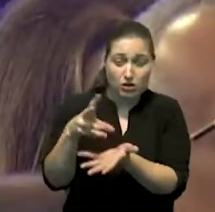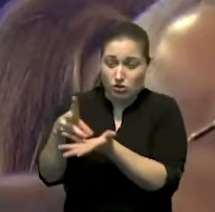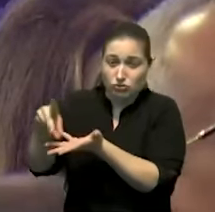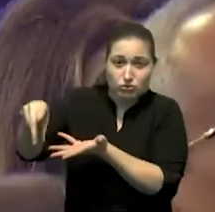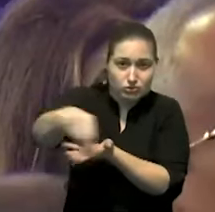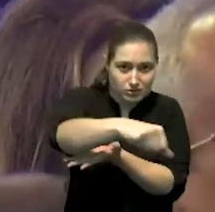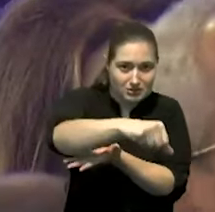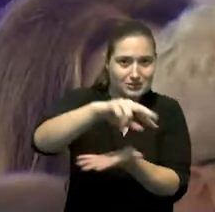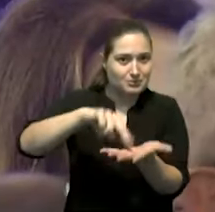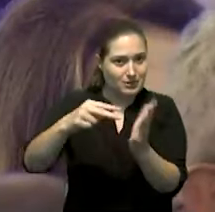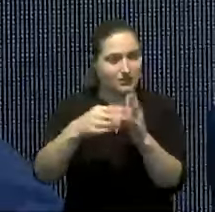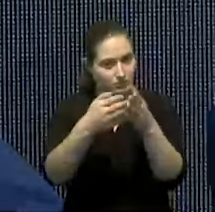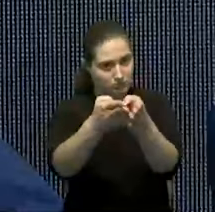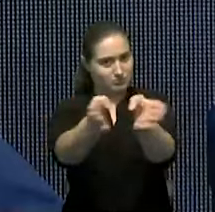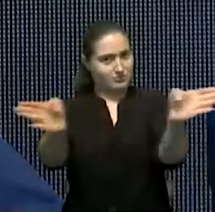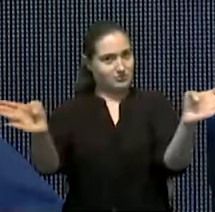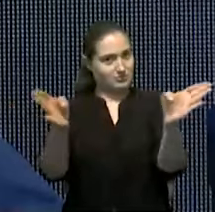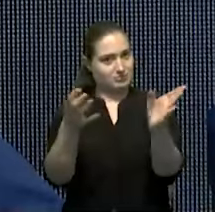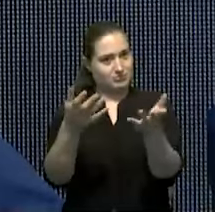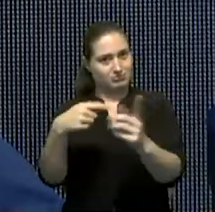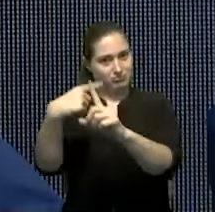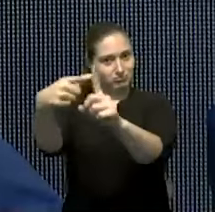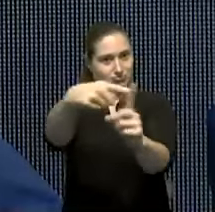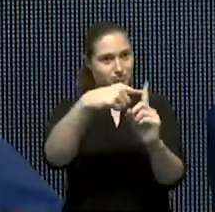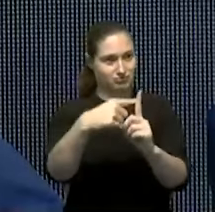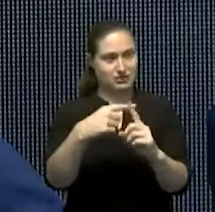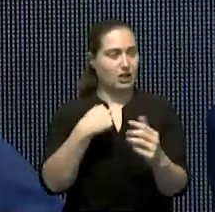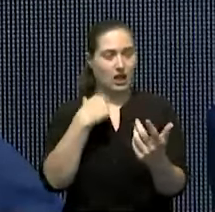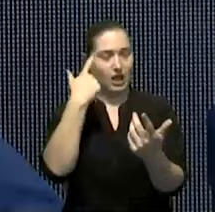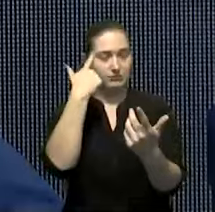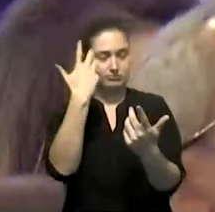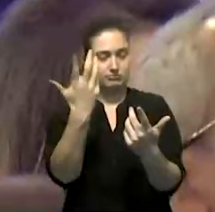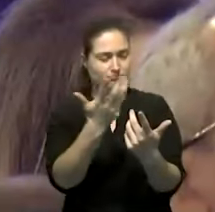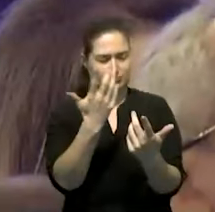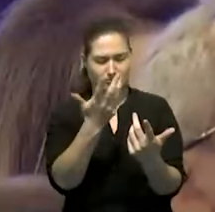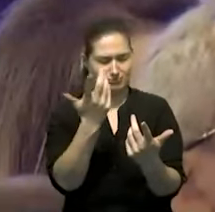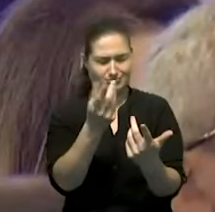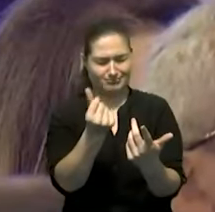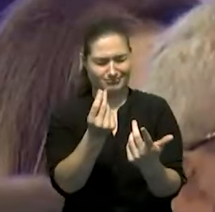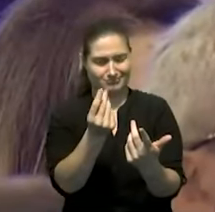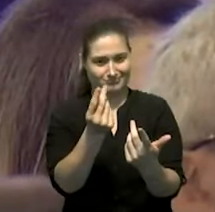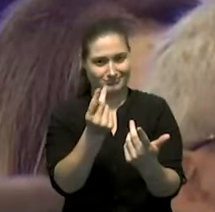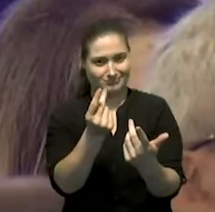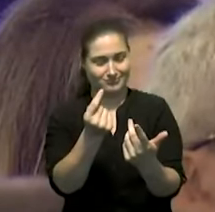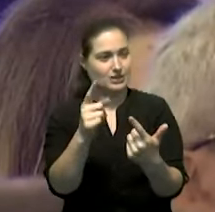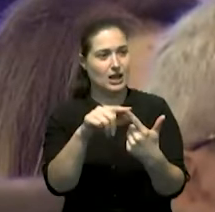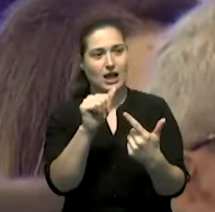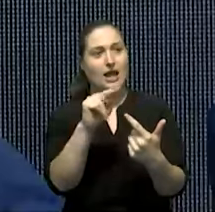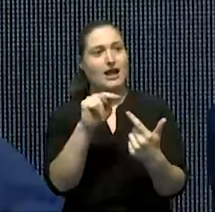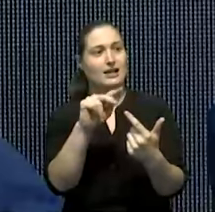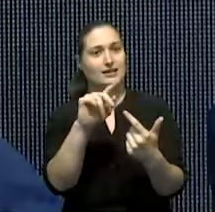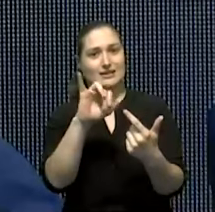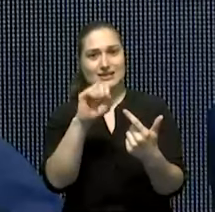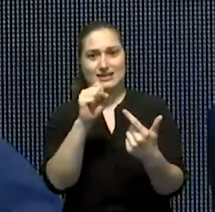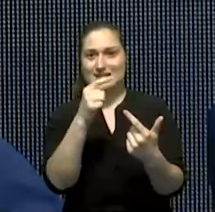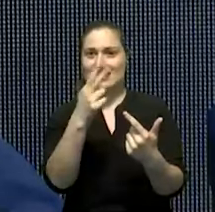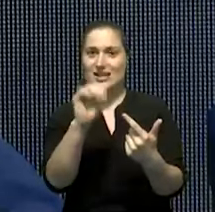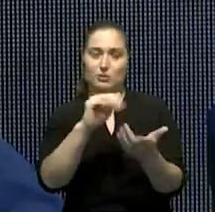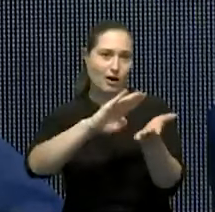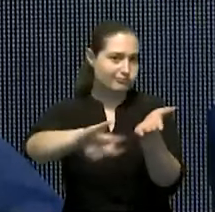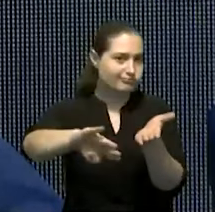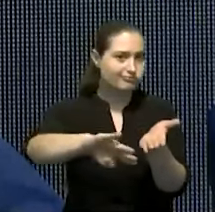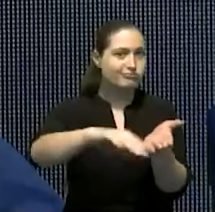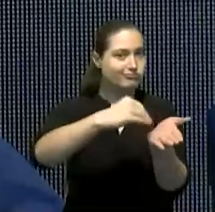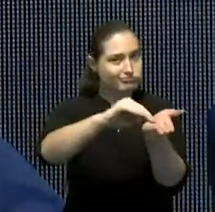Reforma con relación me perdí No hay amnistía eh No